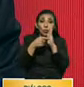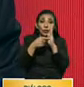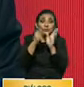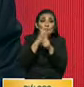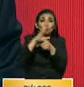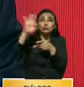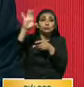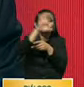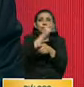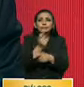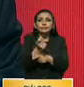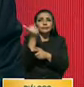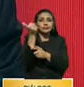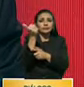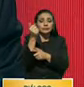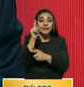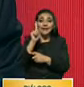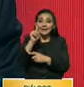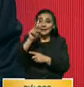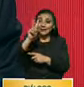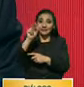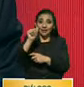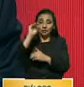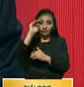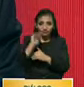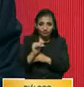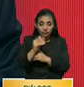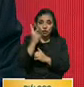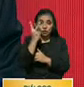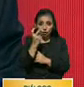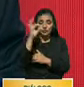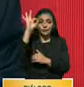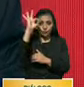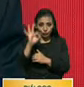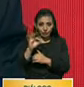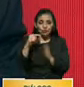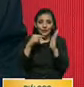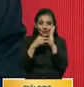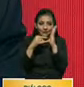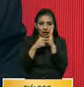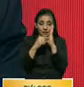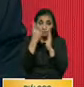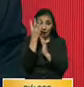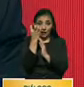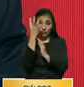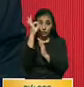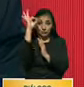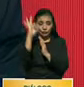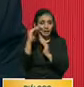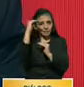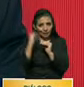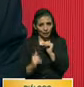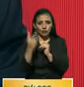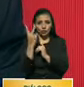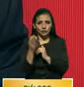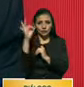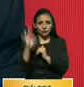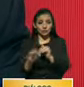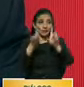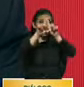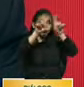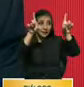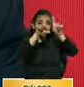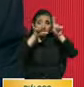me aseguraré que el IVA haya bajado del 14 al 12%. Además, cumpliré mi compromiso con los empresarios